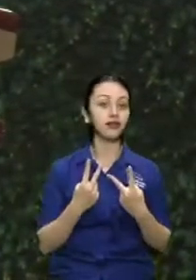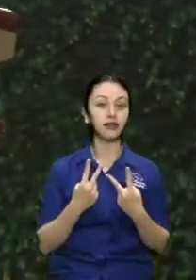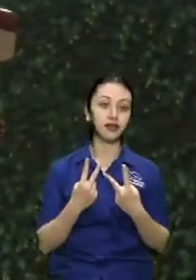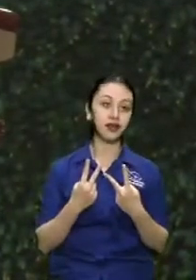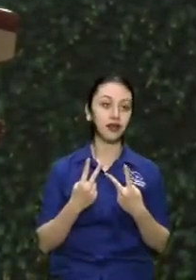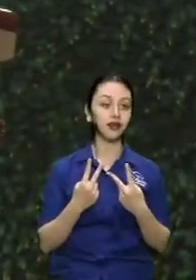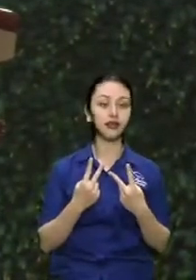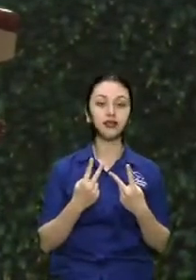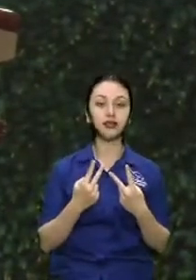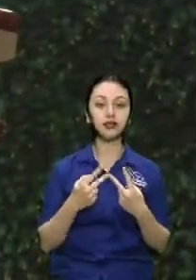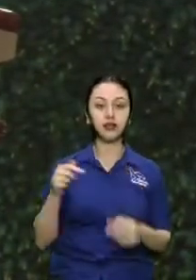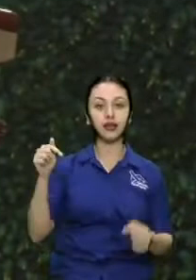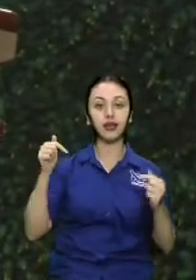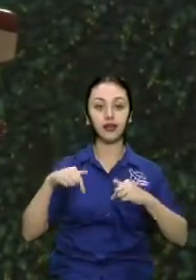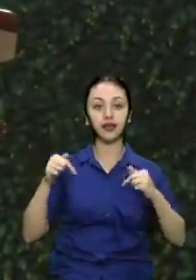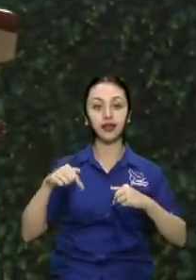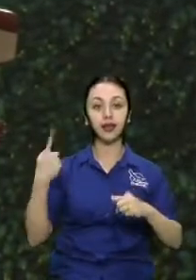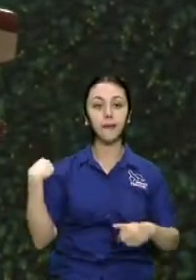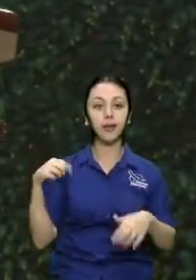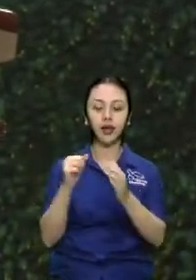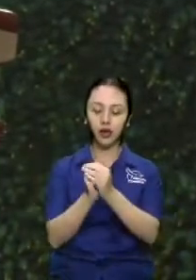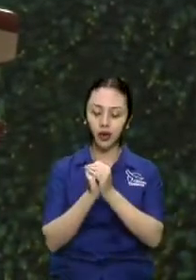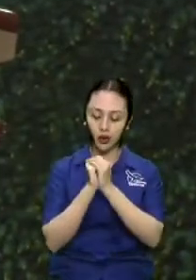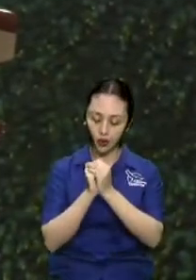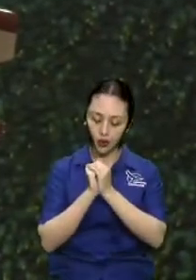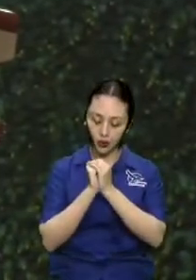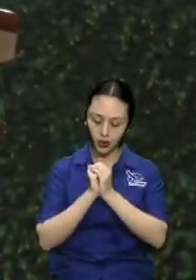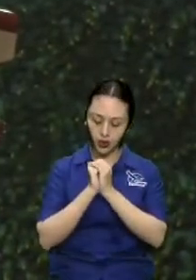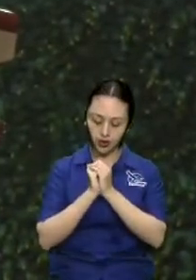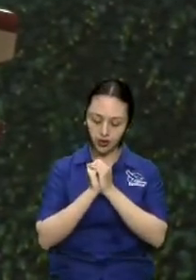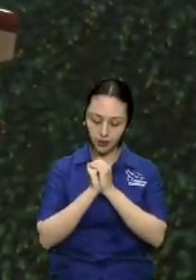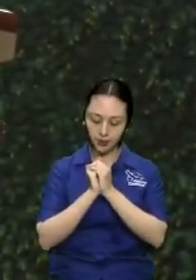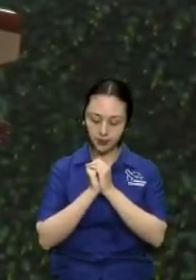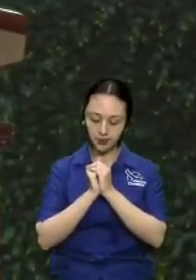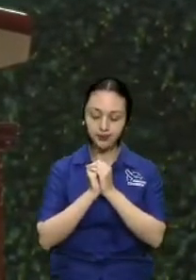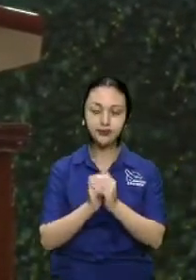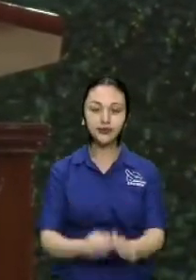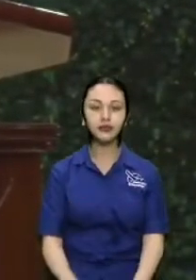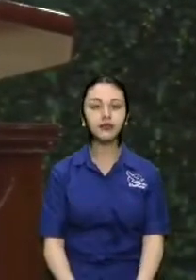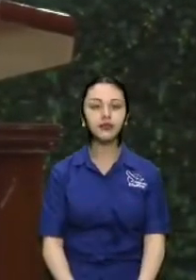lado izquierdo, para que puedan orar por ellas. Y